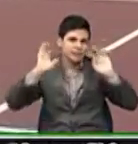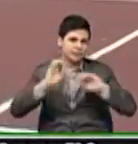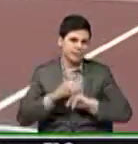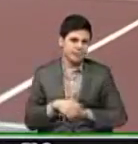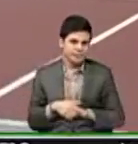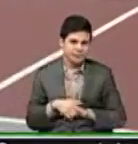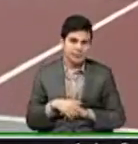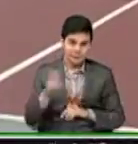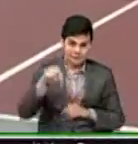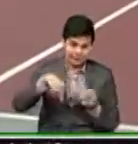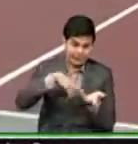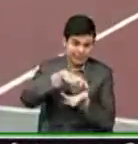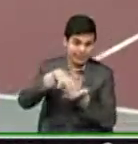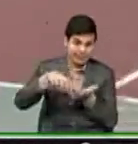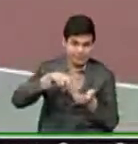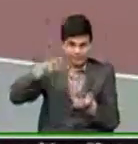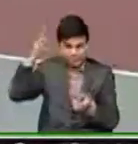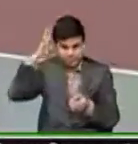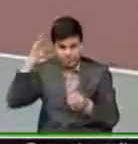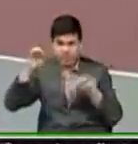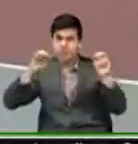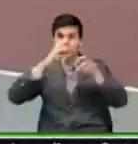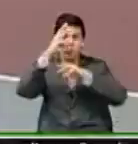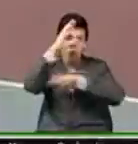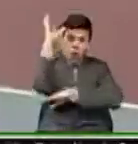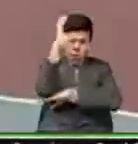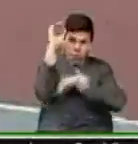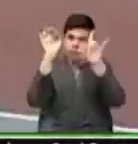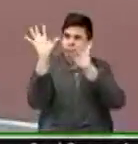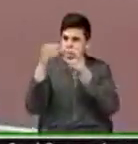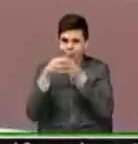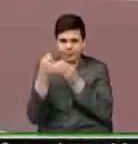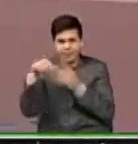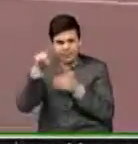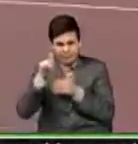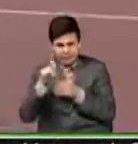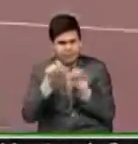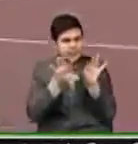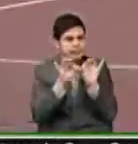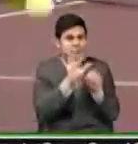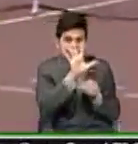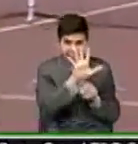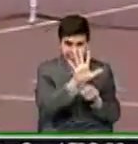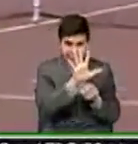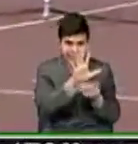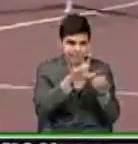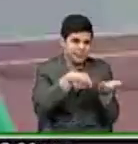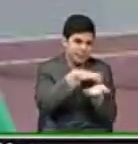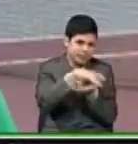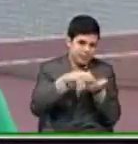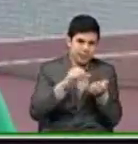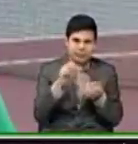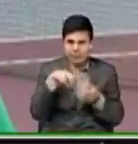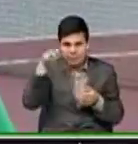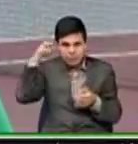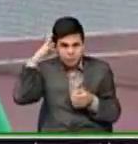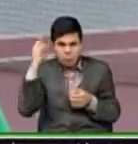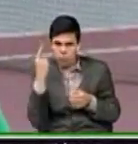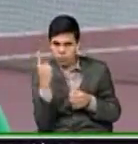para el gran santander es que de los 16 deportistas del equipo cinco son santandereanos y uno de norte de santander pues